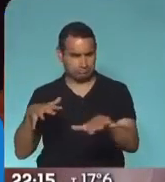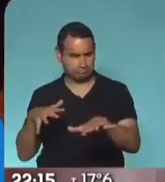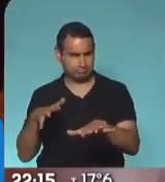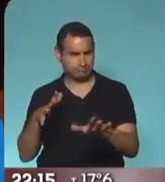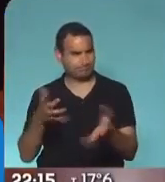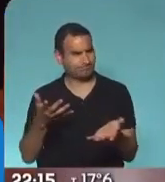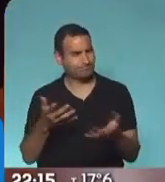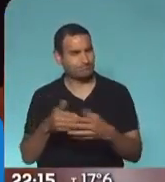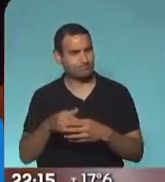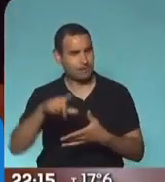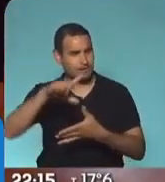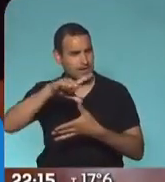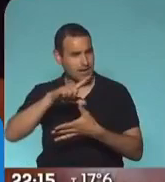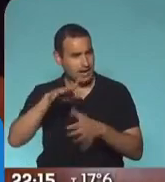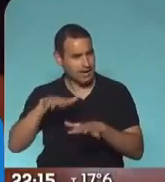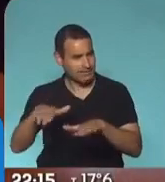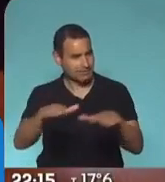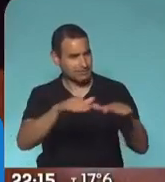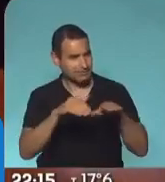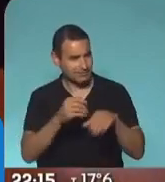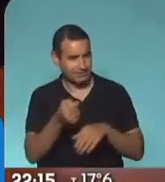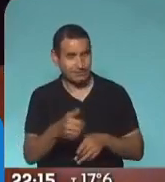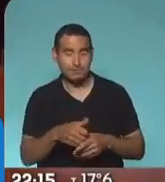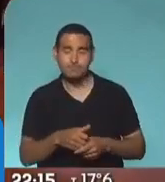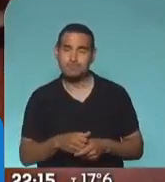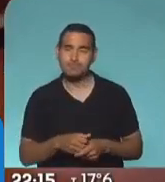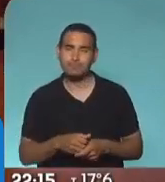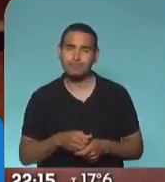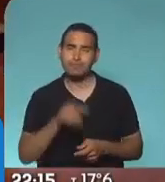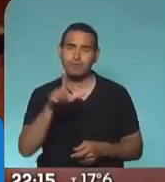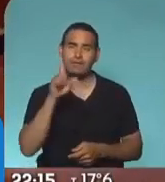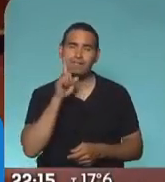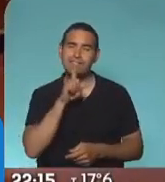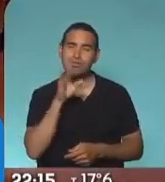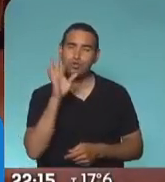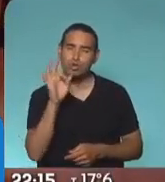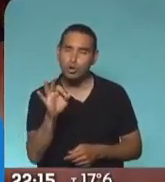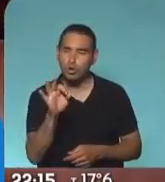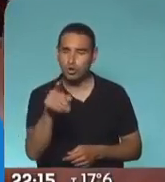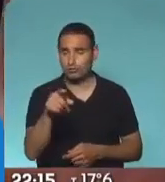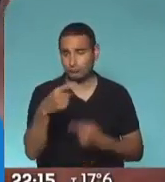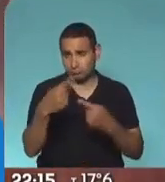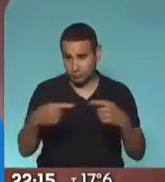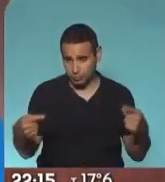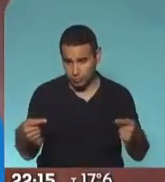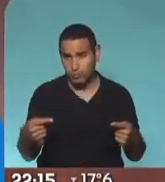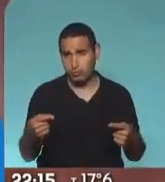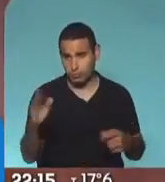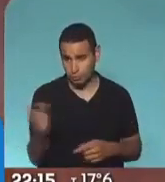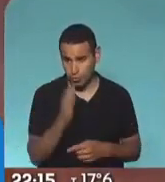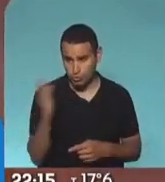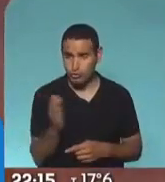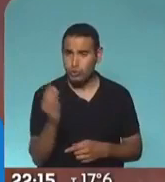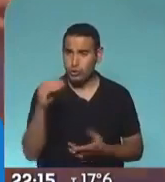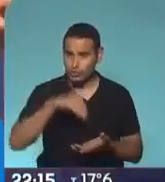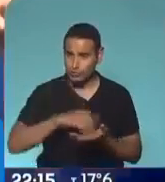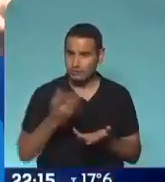región, ¿no? El litio no solo como recurso, como materia prima, sino por el proceso